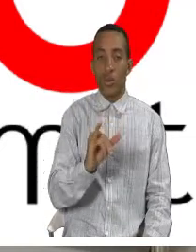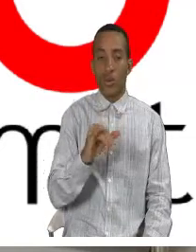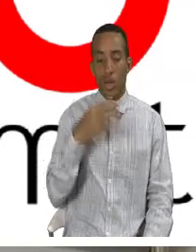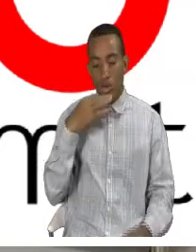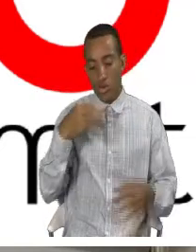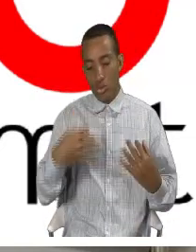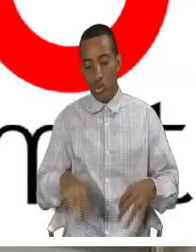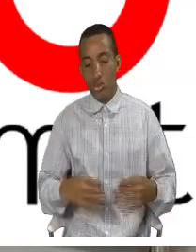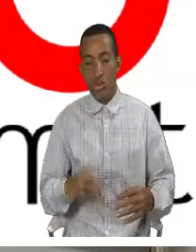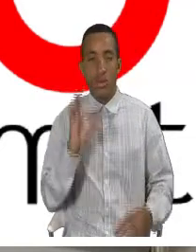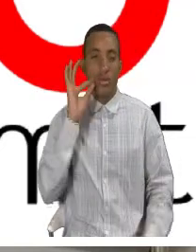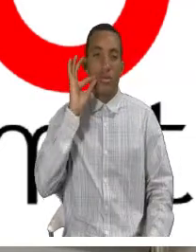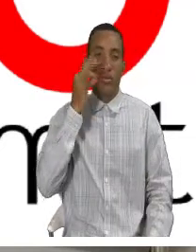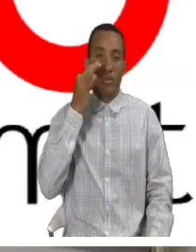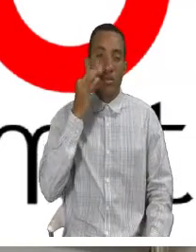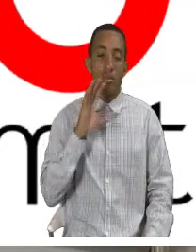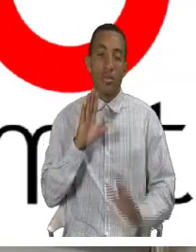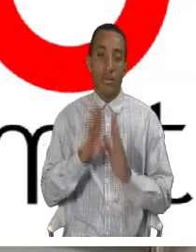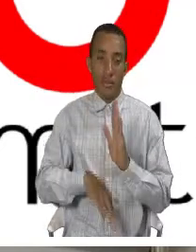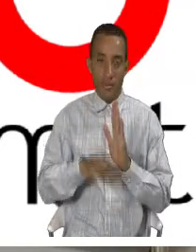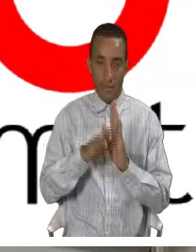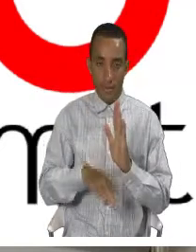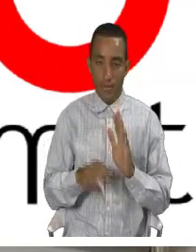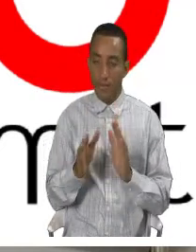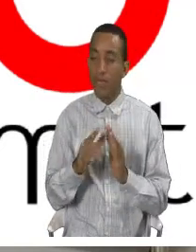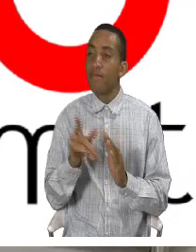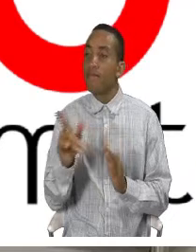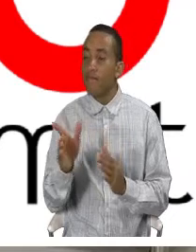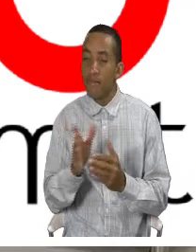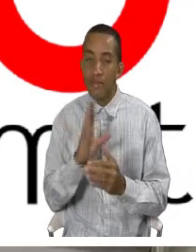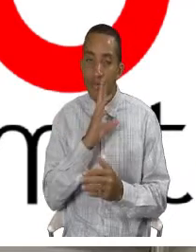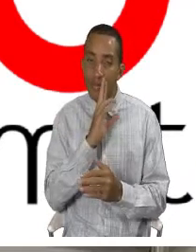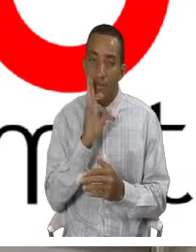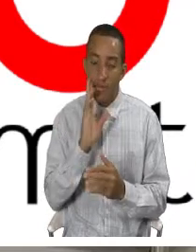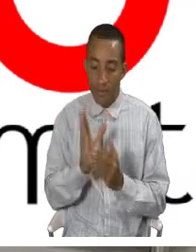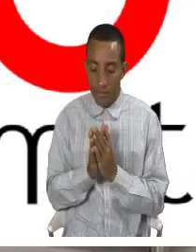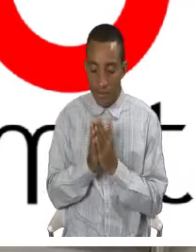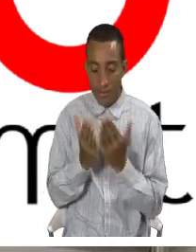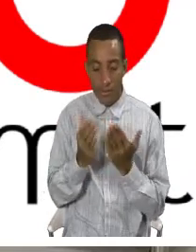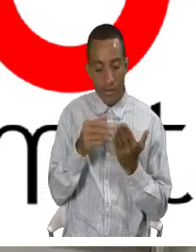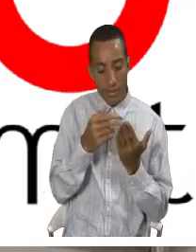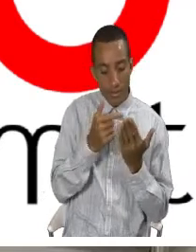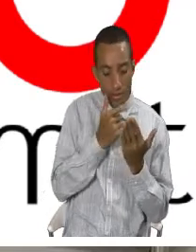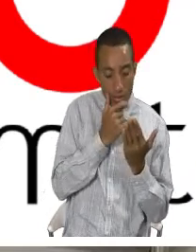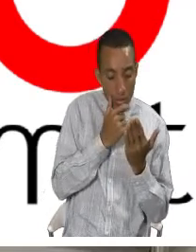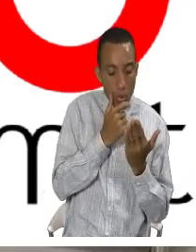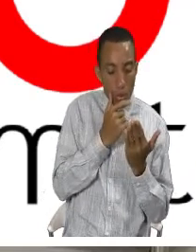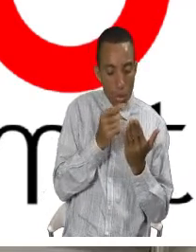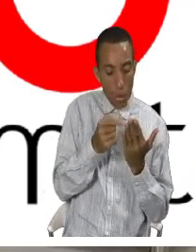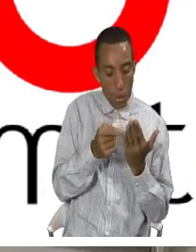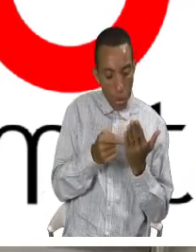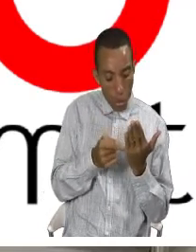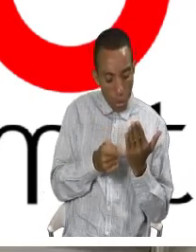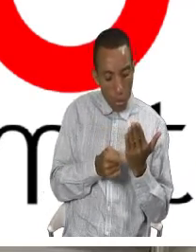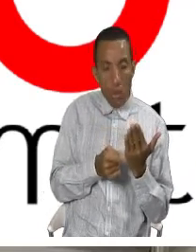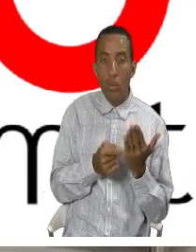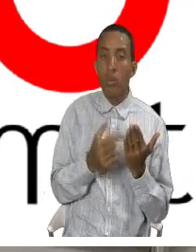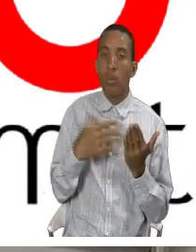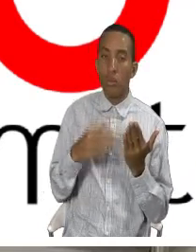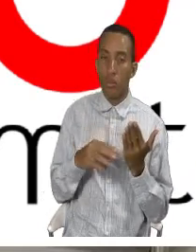y económico. Se encuentra en la carta de snack del restaurante 920. Ya saben,